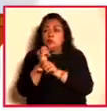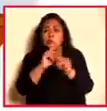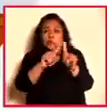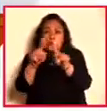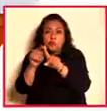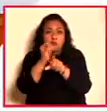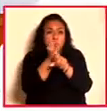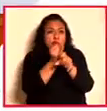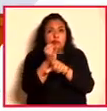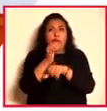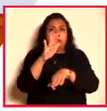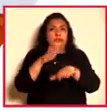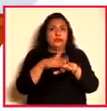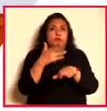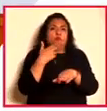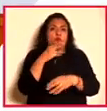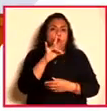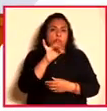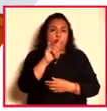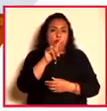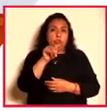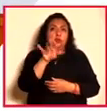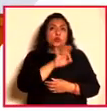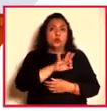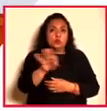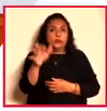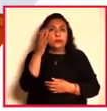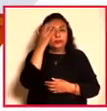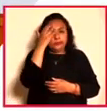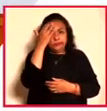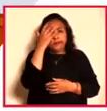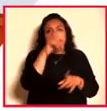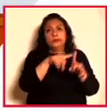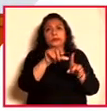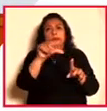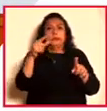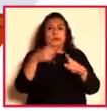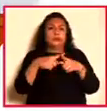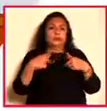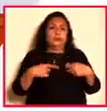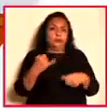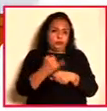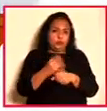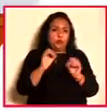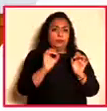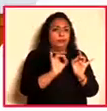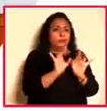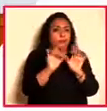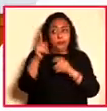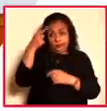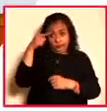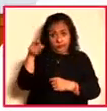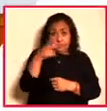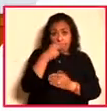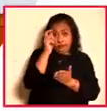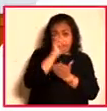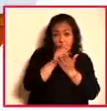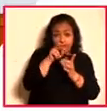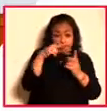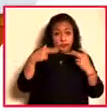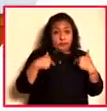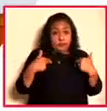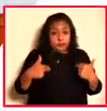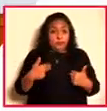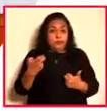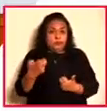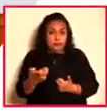cada vez más digitalizadas, que permiten un acercamiento diferente a personajes y episodios. Para él, la dimensión humana es una